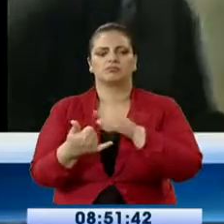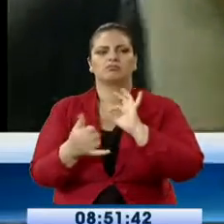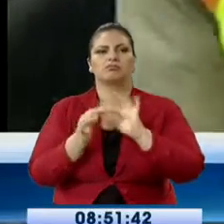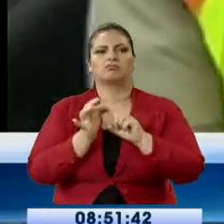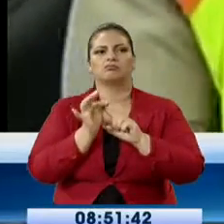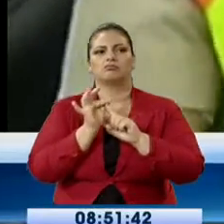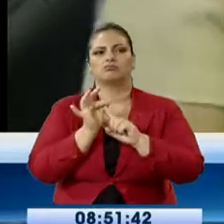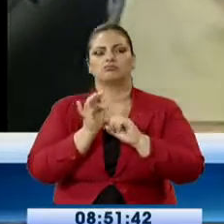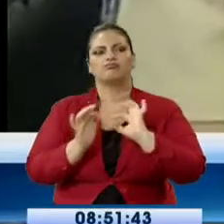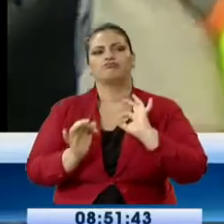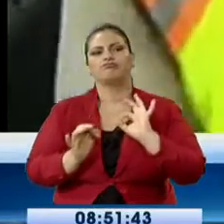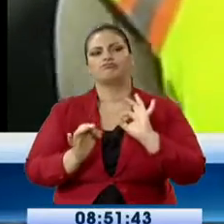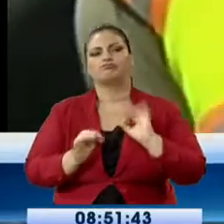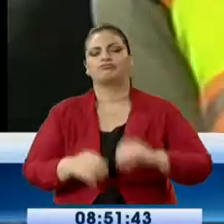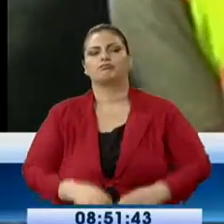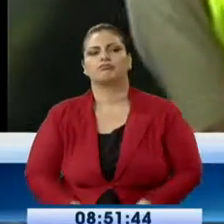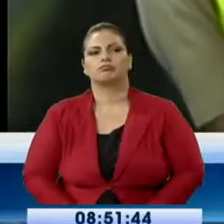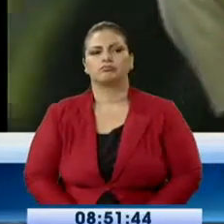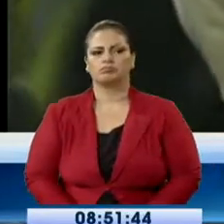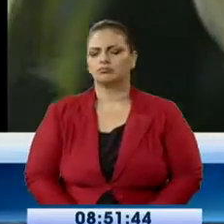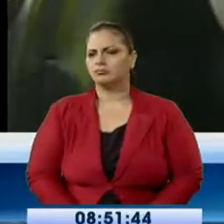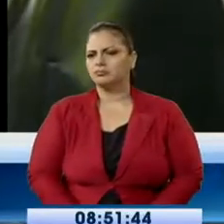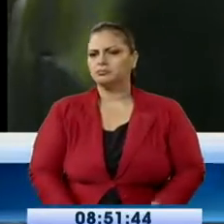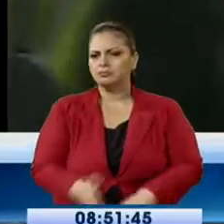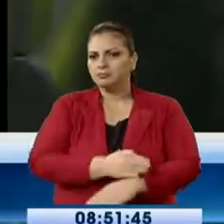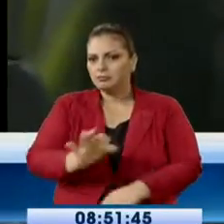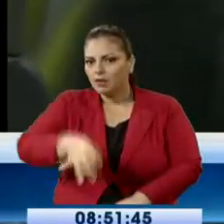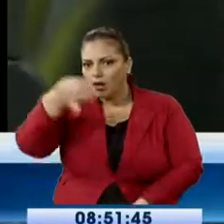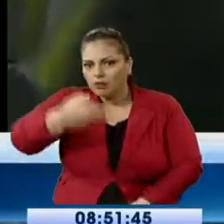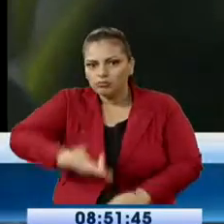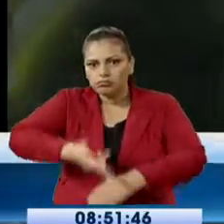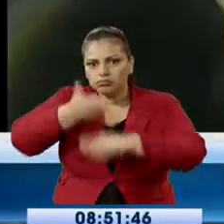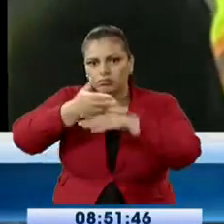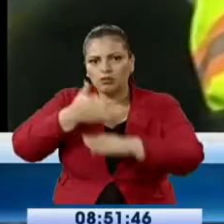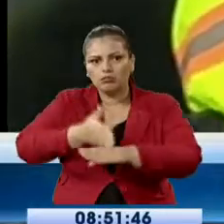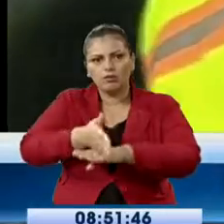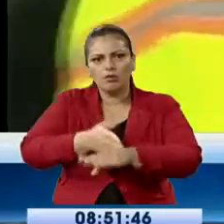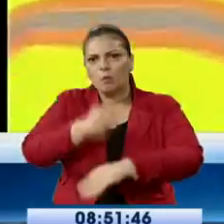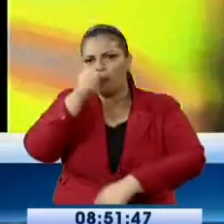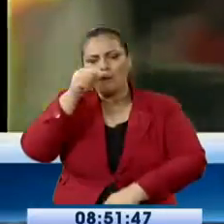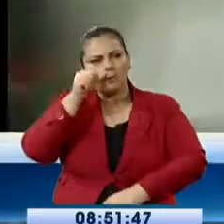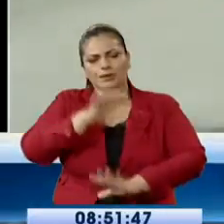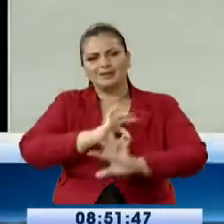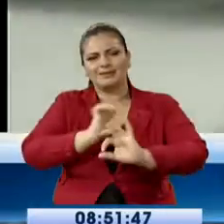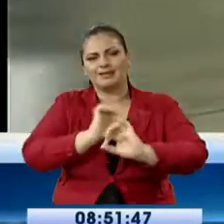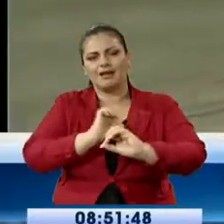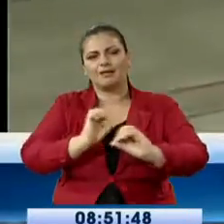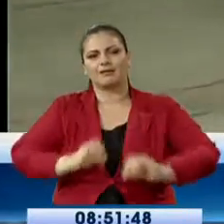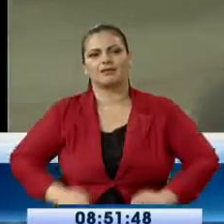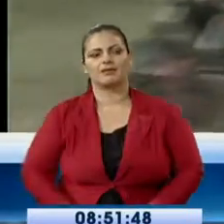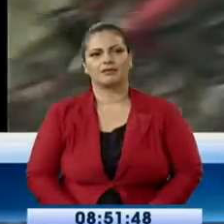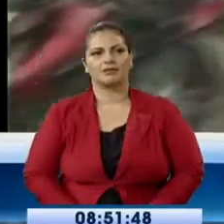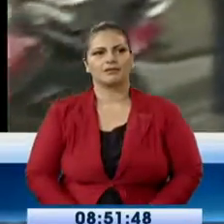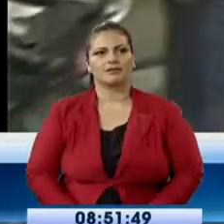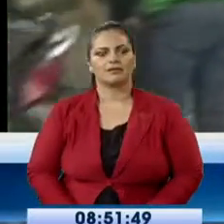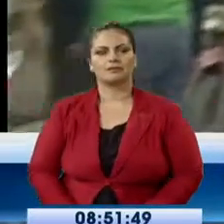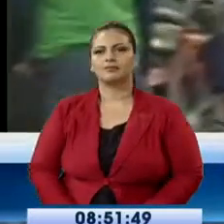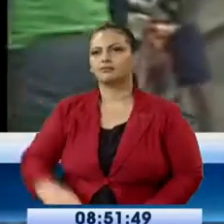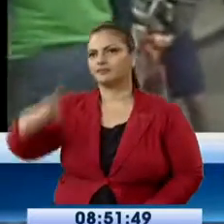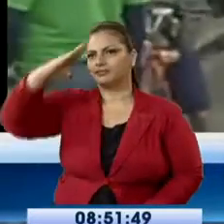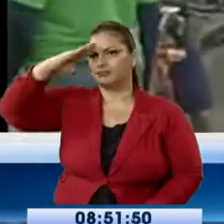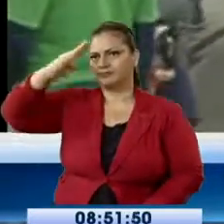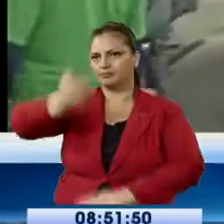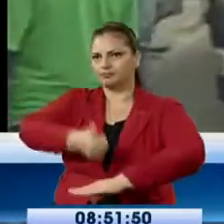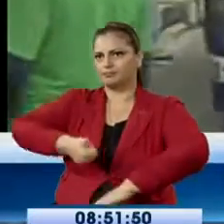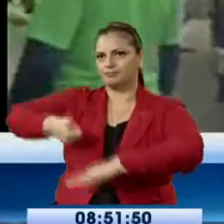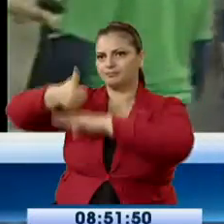de, afortunadamente, ¿no?, de arma de fuego encontrada, ni nada por el estilo. Acá está con nosotros el coronel Torres para que nos cuente un poco cómo se ha